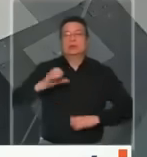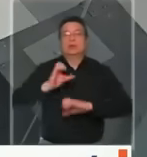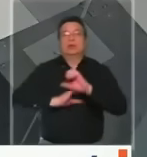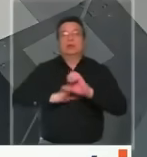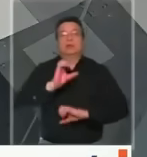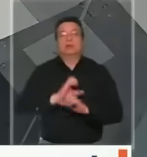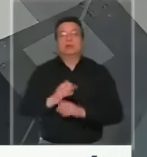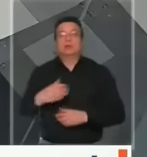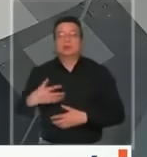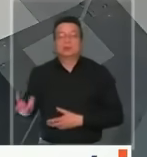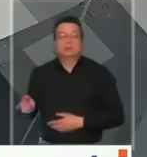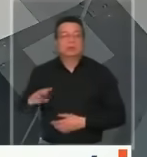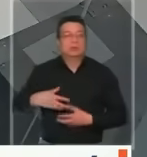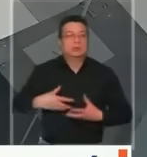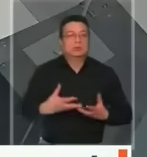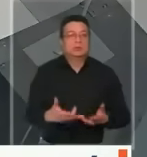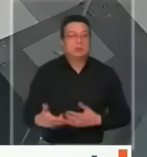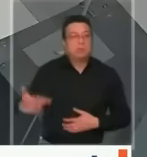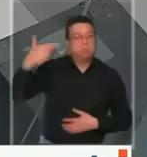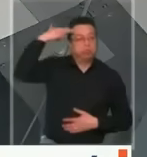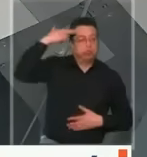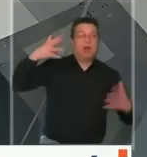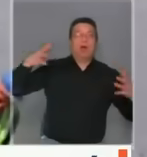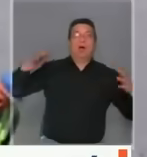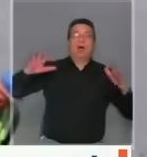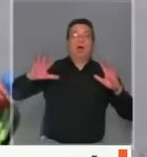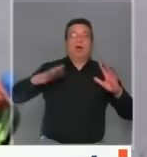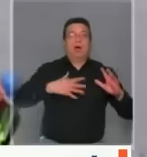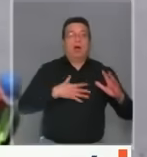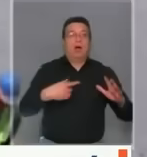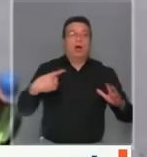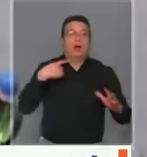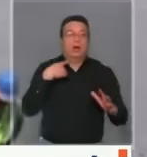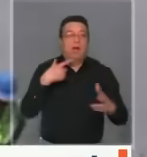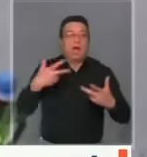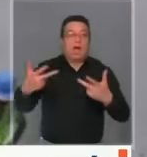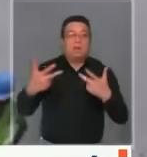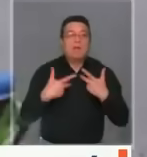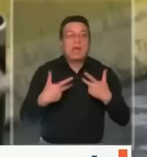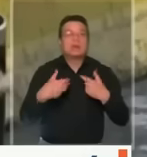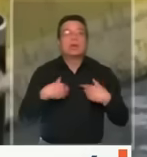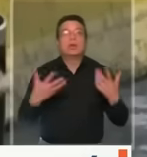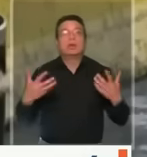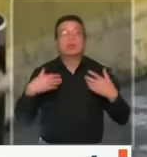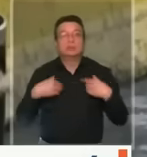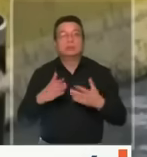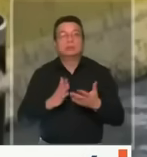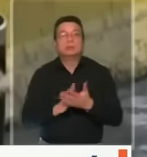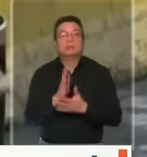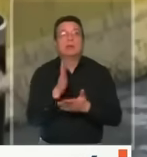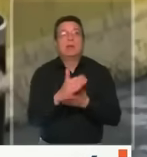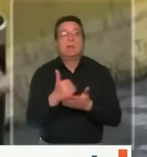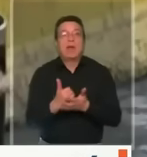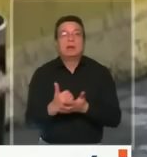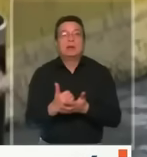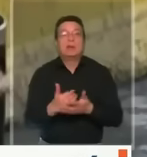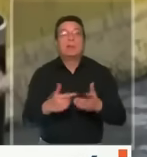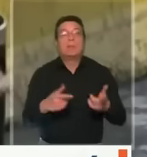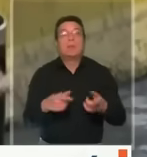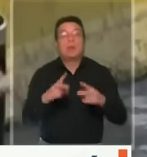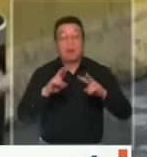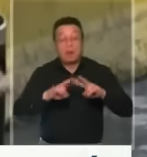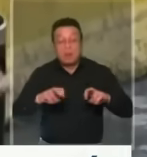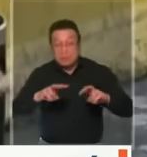courier, les pondrían armas en las cabezas y los amenazarían de muerte para poder empezar a llevar a cabo su plan. Según la